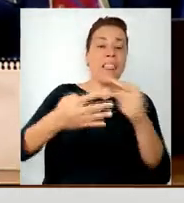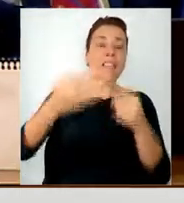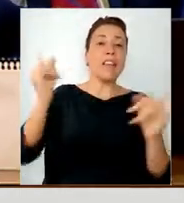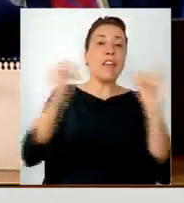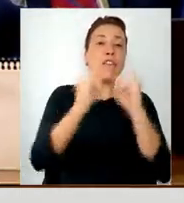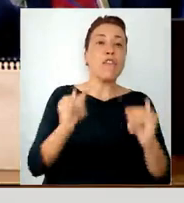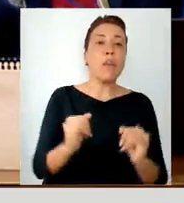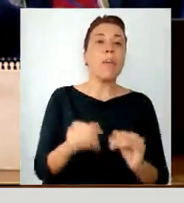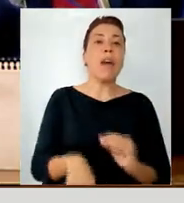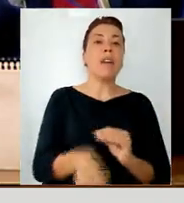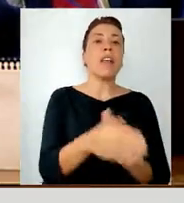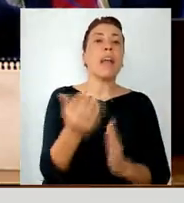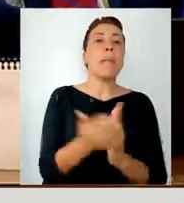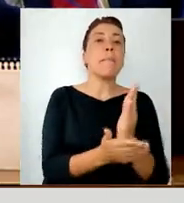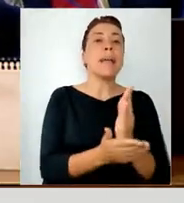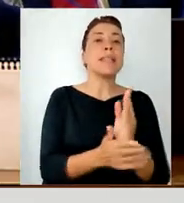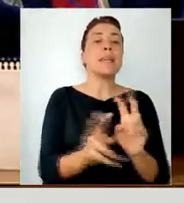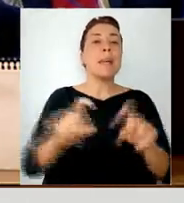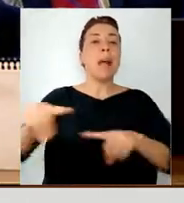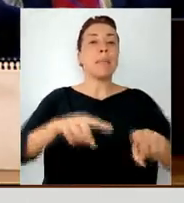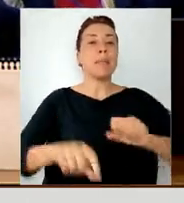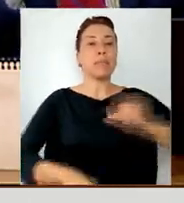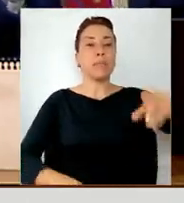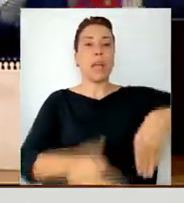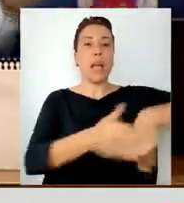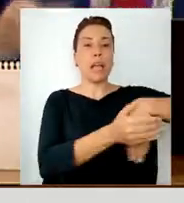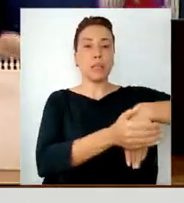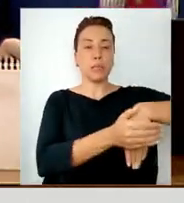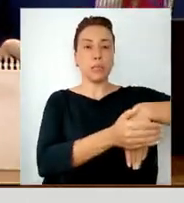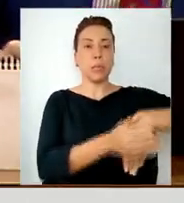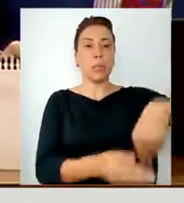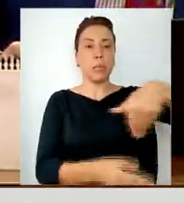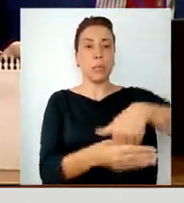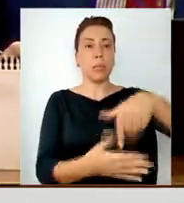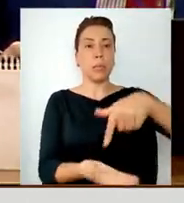procedimientos administrativos de expulsión en votación